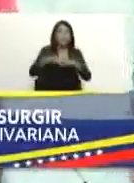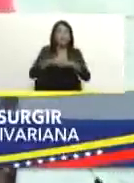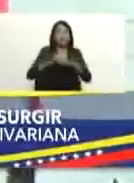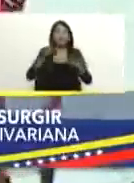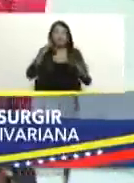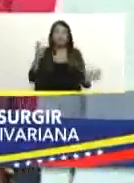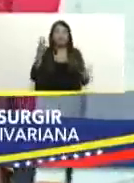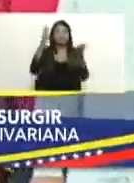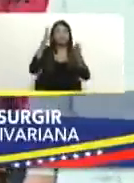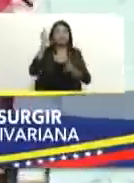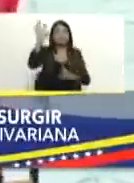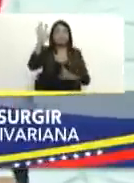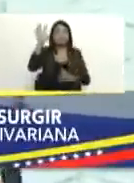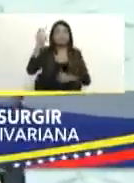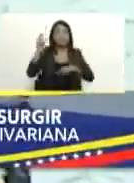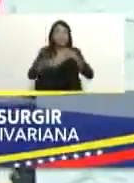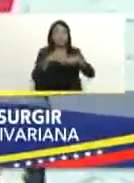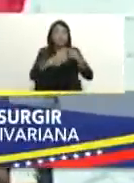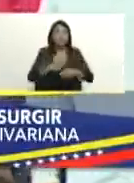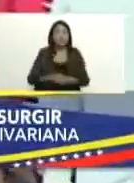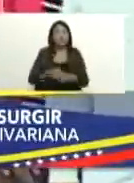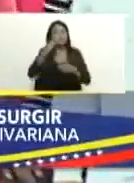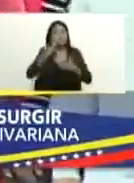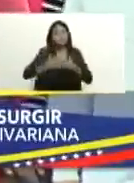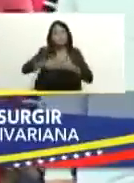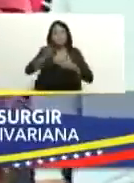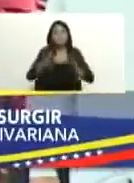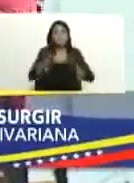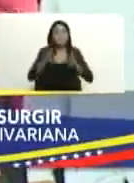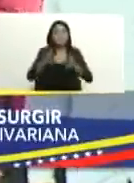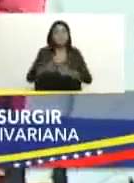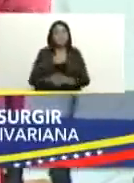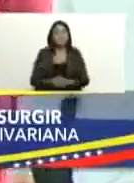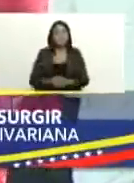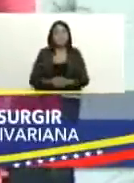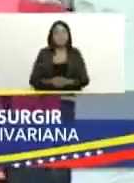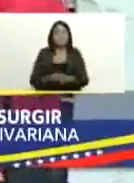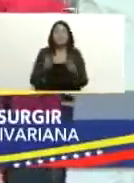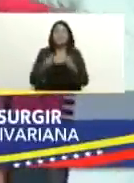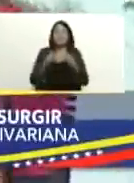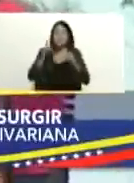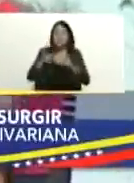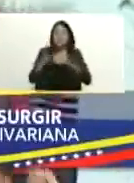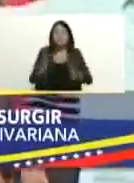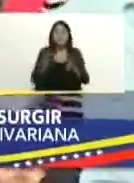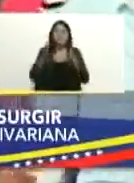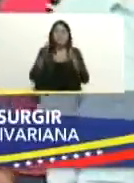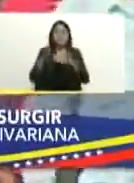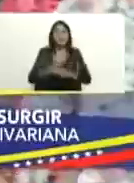patria revolucionaria! ¡Viva! ¡Hasta la victoria siempre!